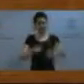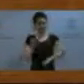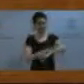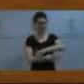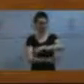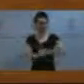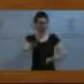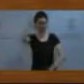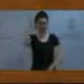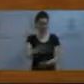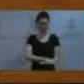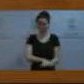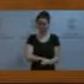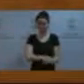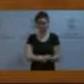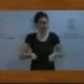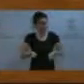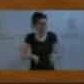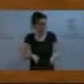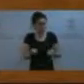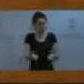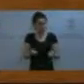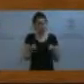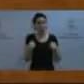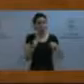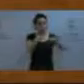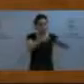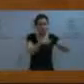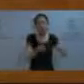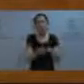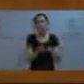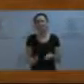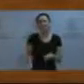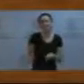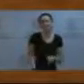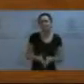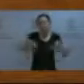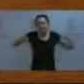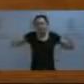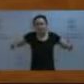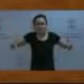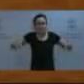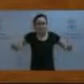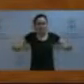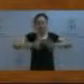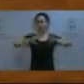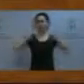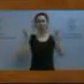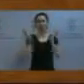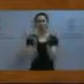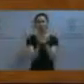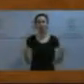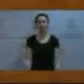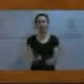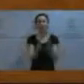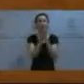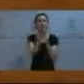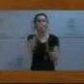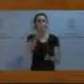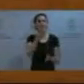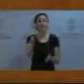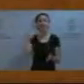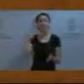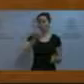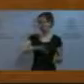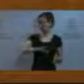que dilapidaron dinero a troche y moche, como la bolera más grande del mundo que anunciaba su compañero, el entonces alcalde